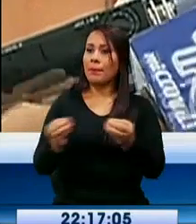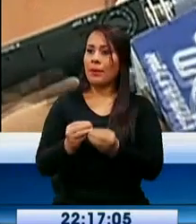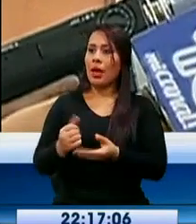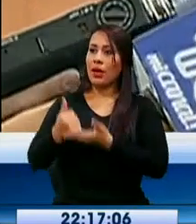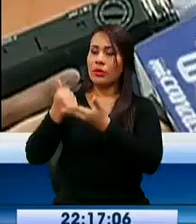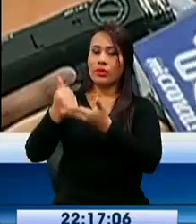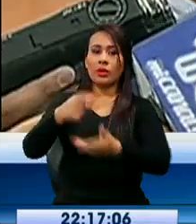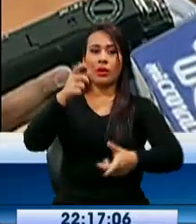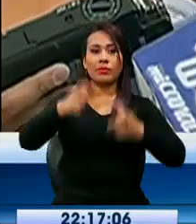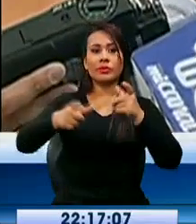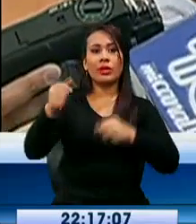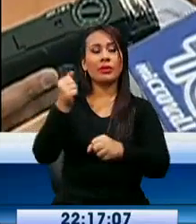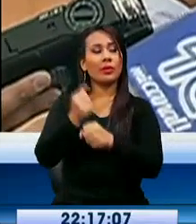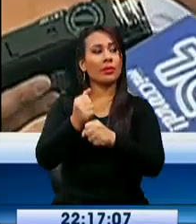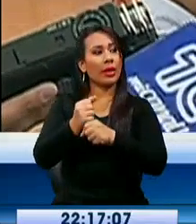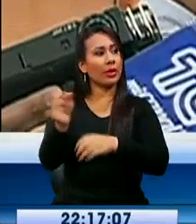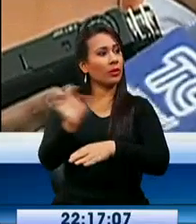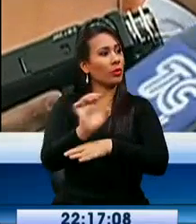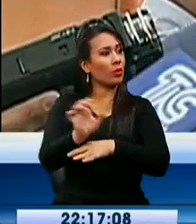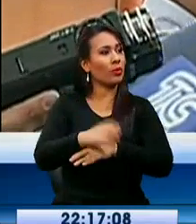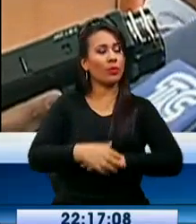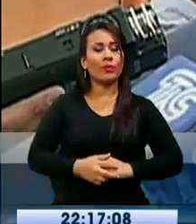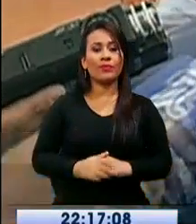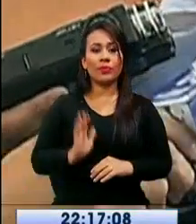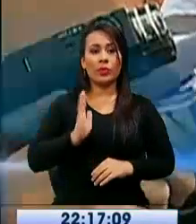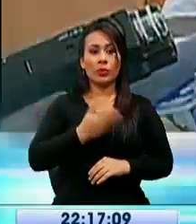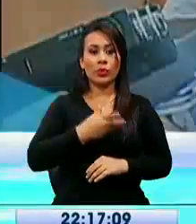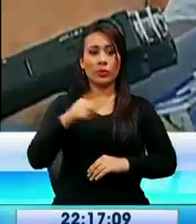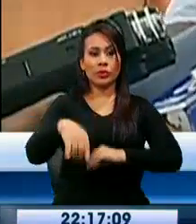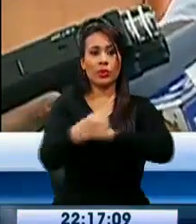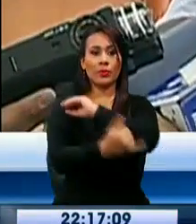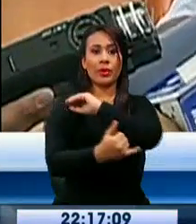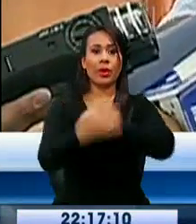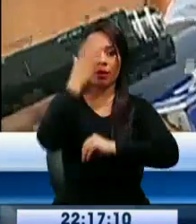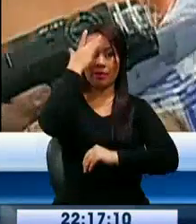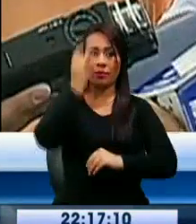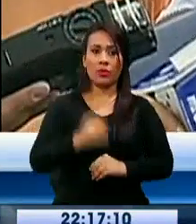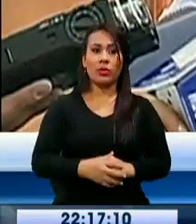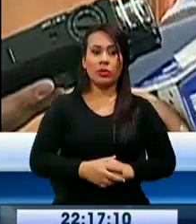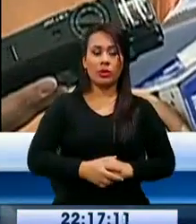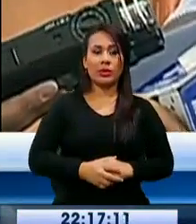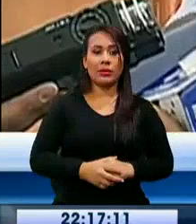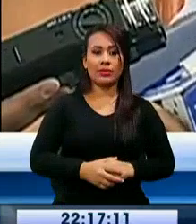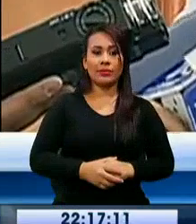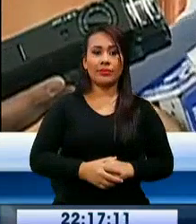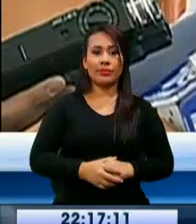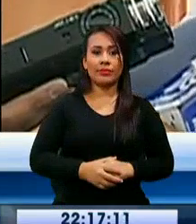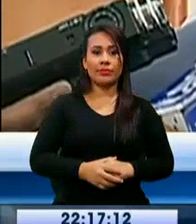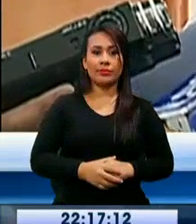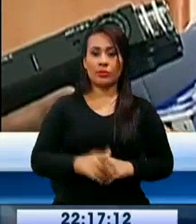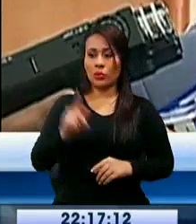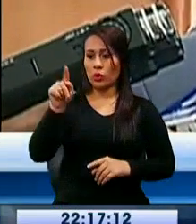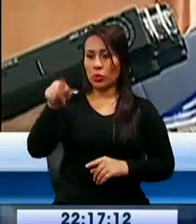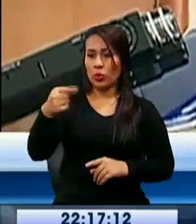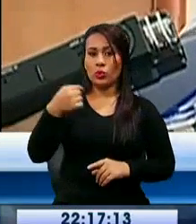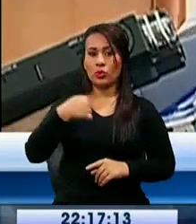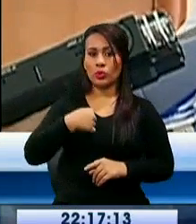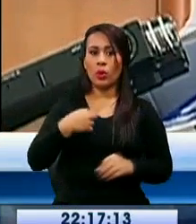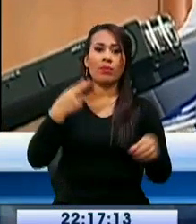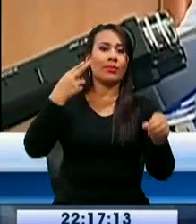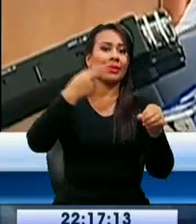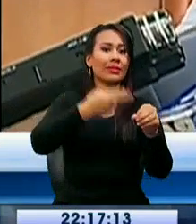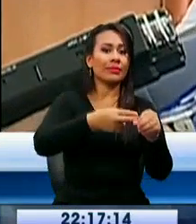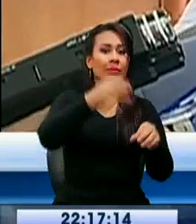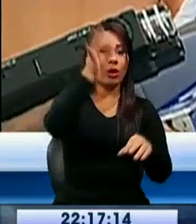a los ecuatorianos, a los trabajadores de nuestro país. Porque no da lo mismo que una persona, tú, yo, cualquiera, acudamos a un